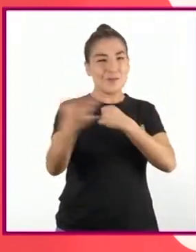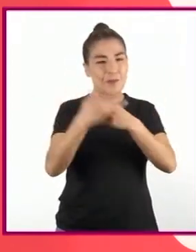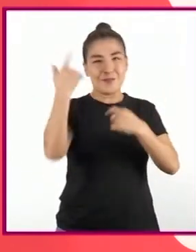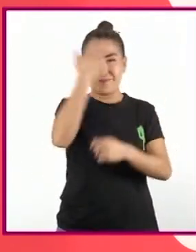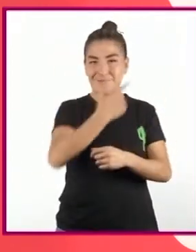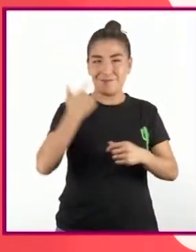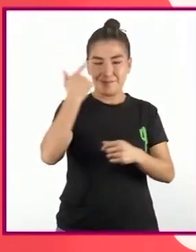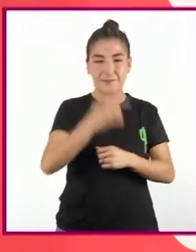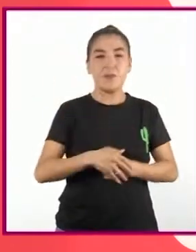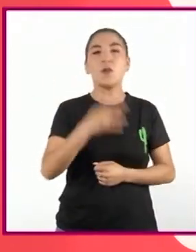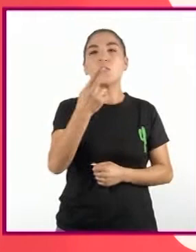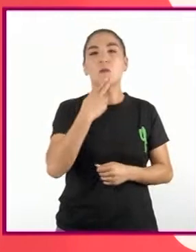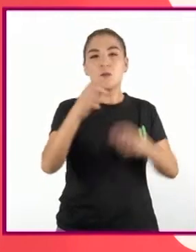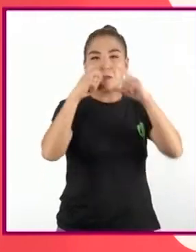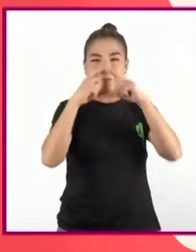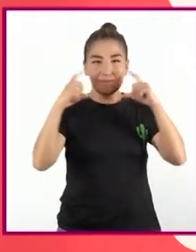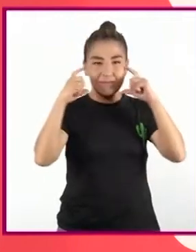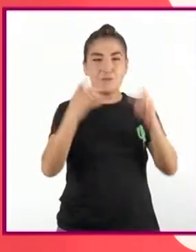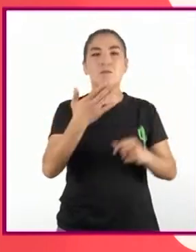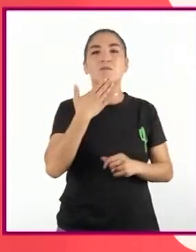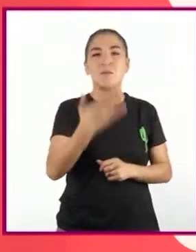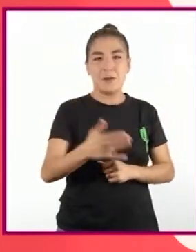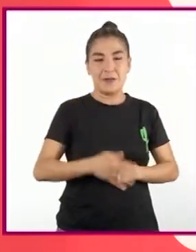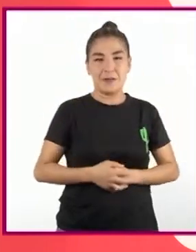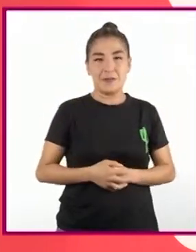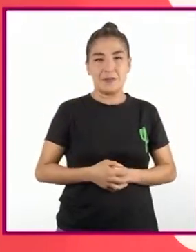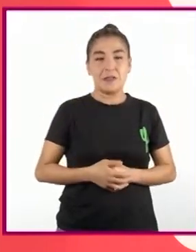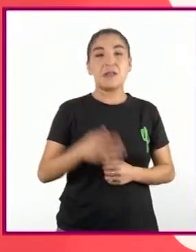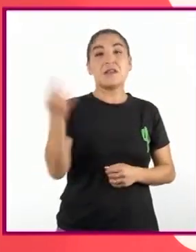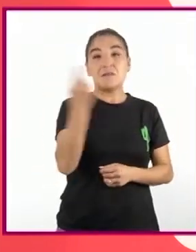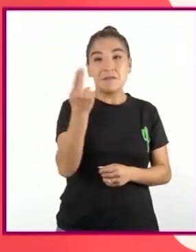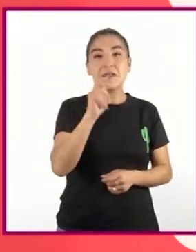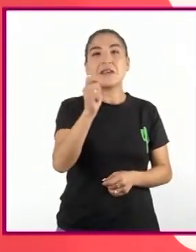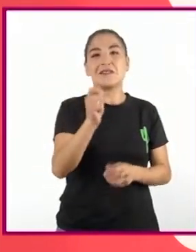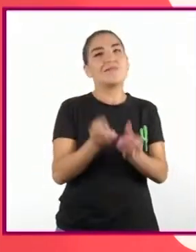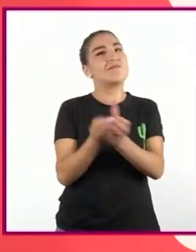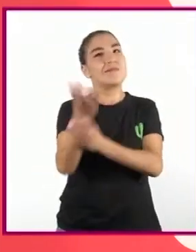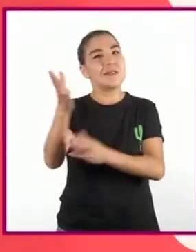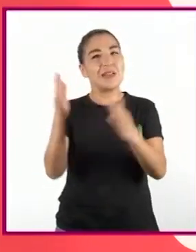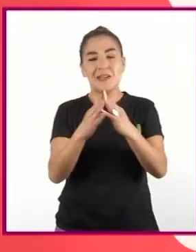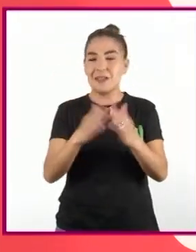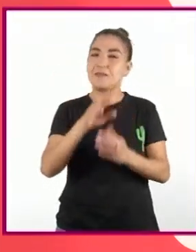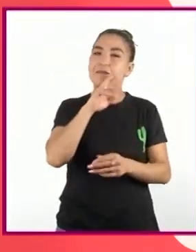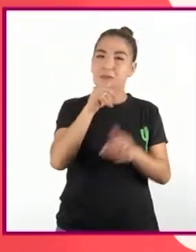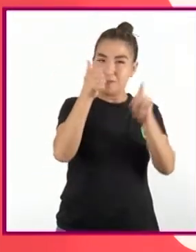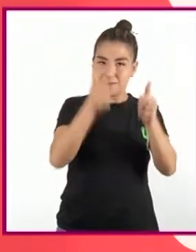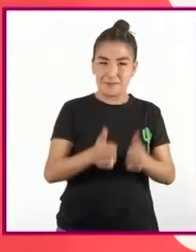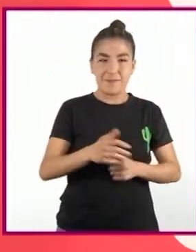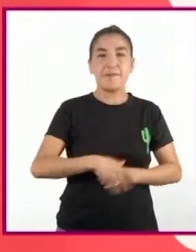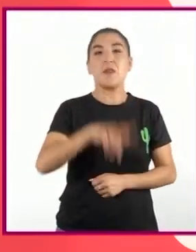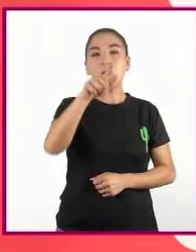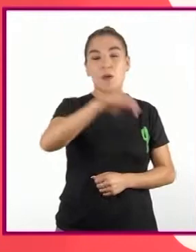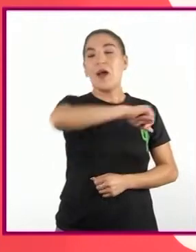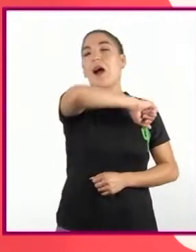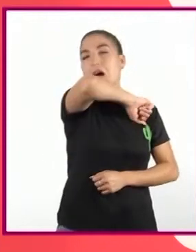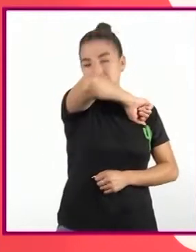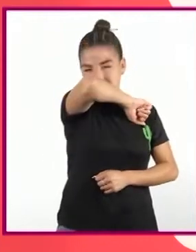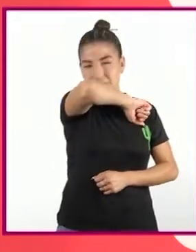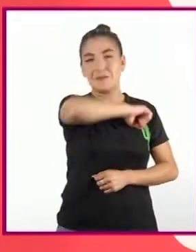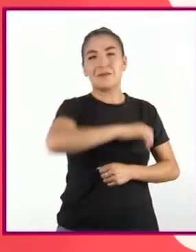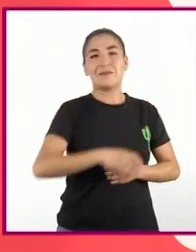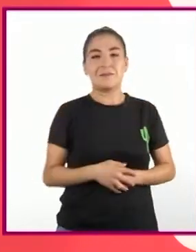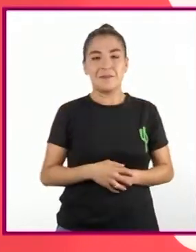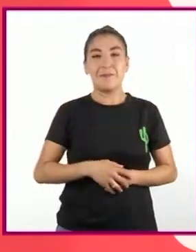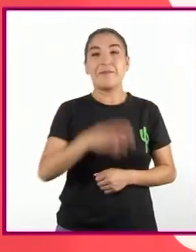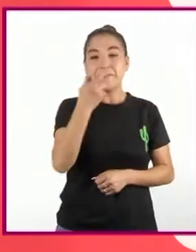cara, usar cubrebocas de manera correcta si nos es indispensable salir de casa y realizar el estornudo de etiqueta.